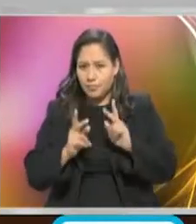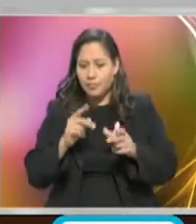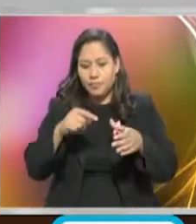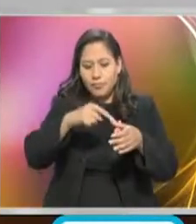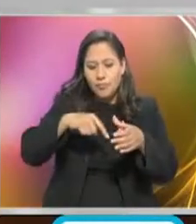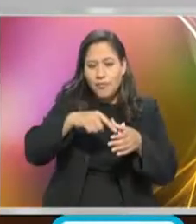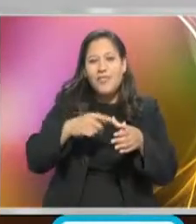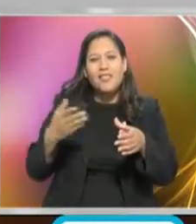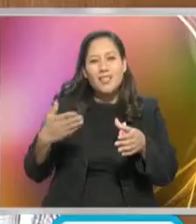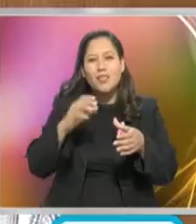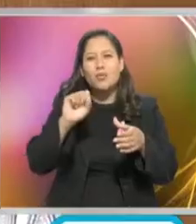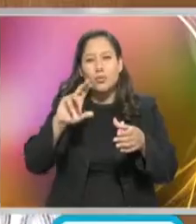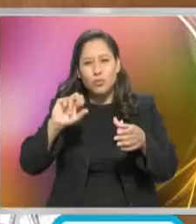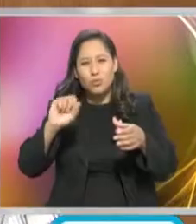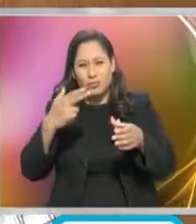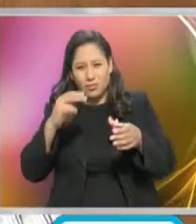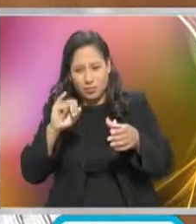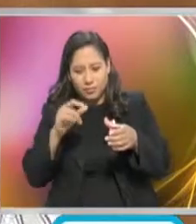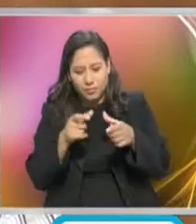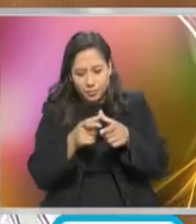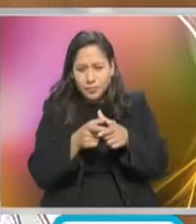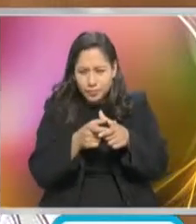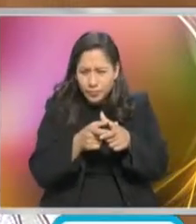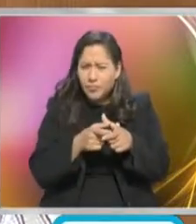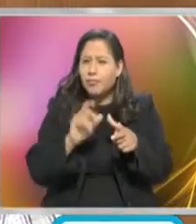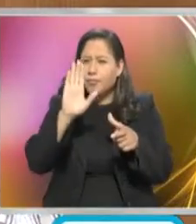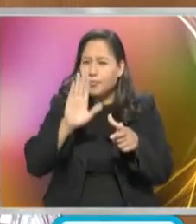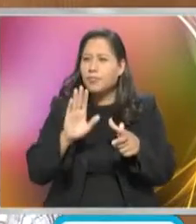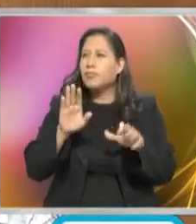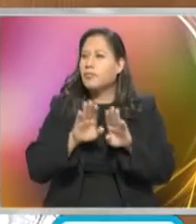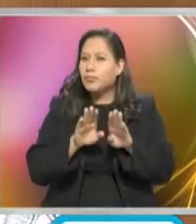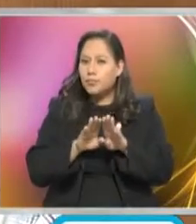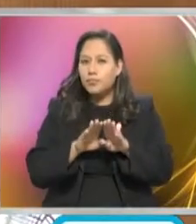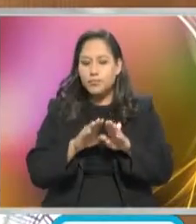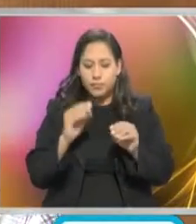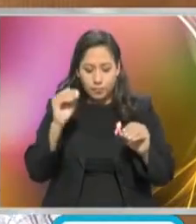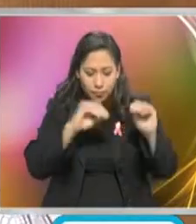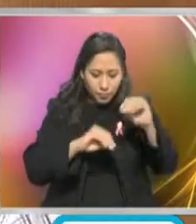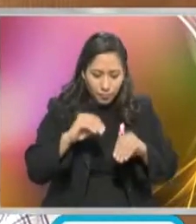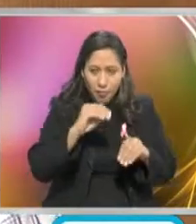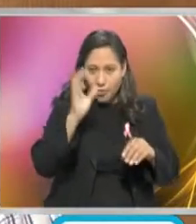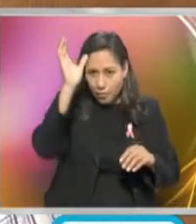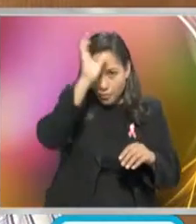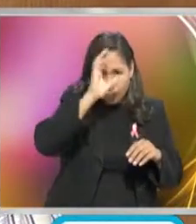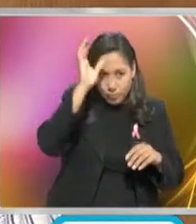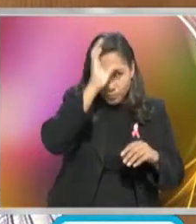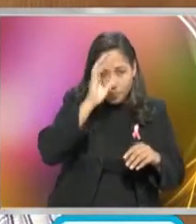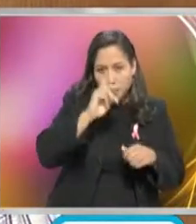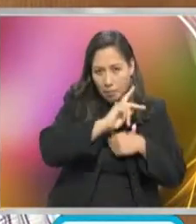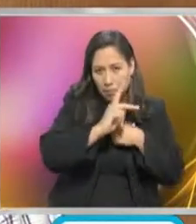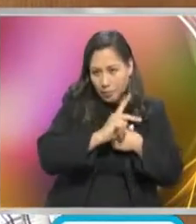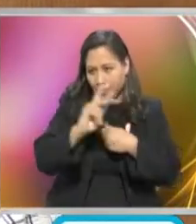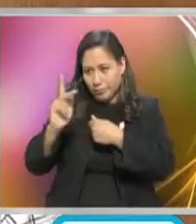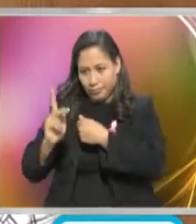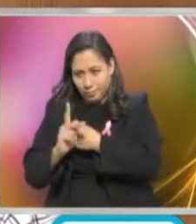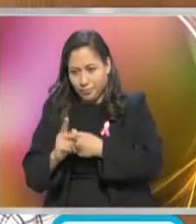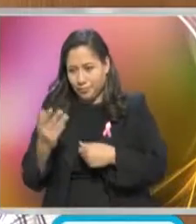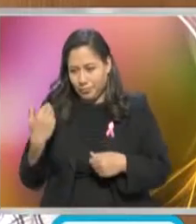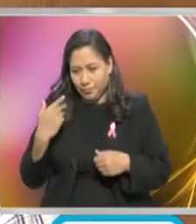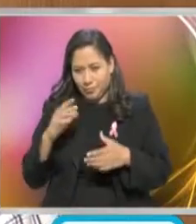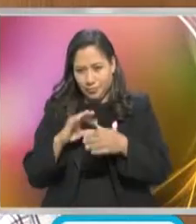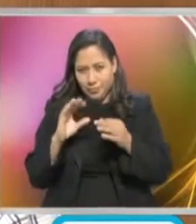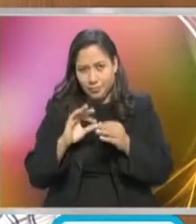Sí. Sí, pues bueno, vamos a hacerlo como muy... Vamos a fusionar ahí países, ¿no? Como bien